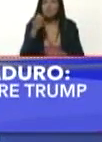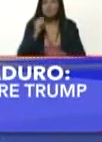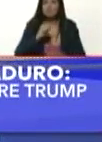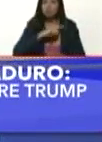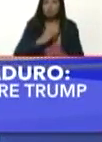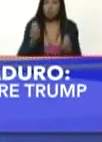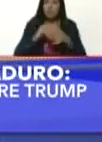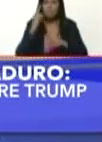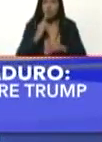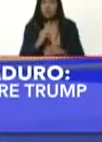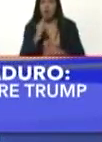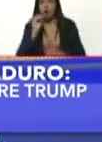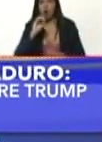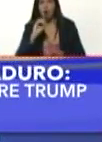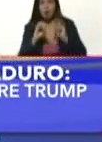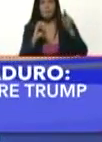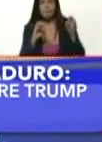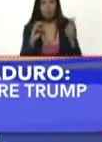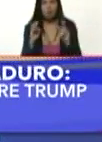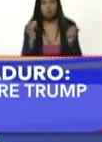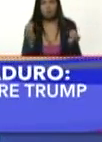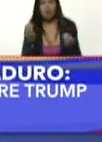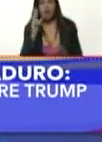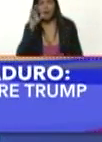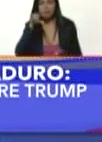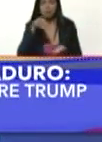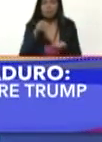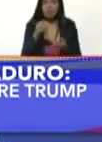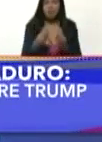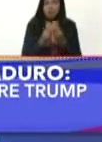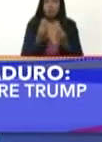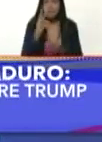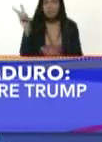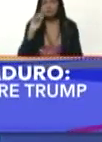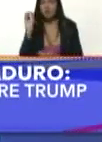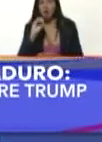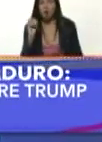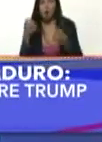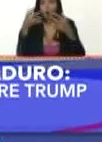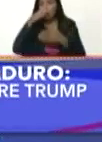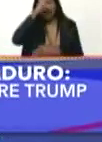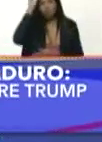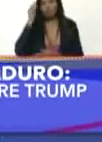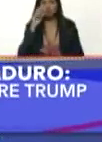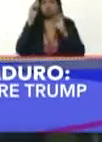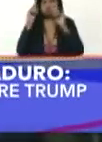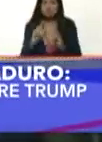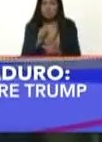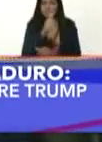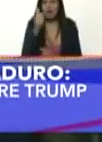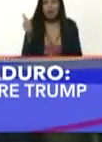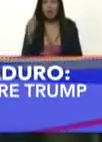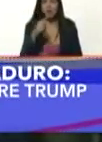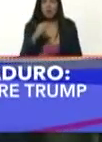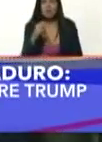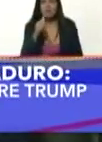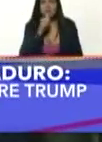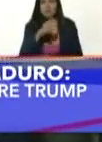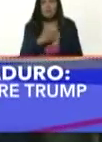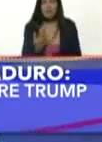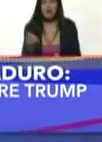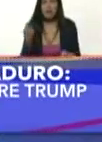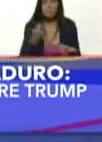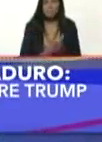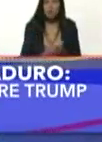con Bolívar o están con Monroe, si están con Venezuela o están con Donald Trump. Que cada quien se defina, pues, y cada quien haga sus